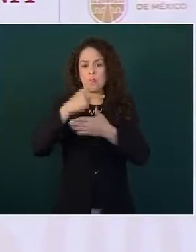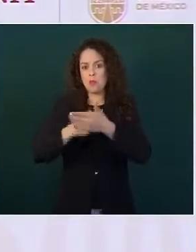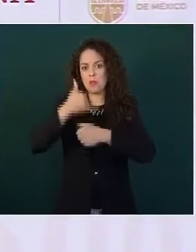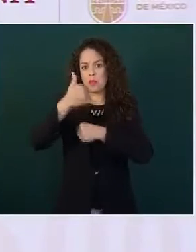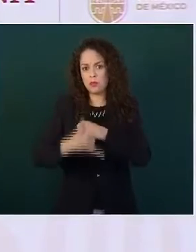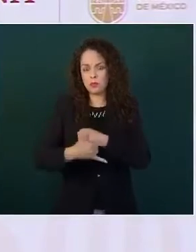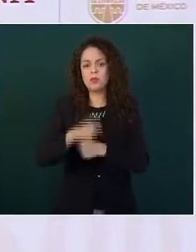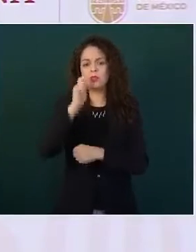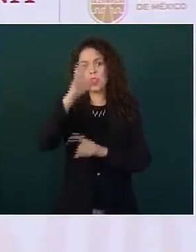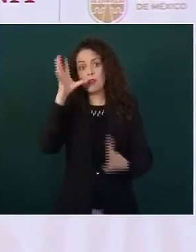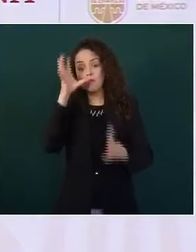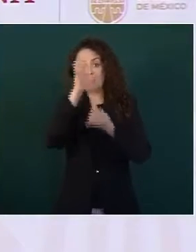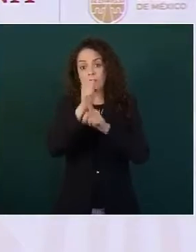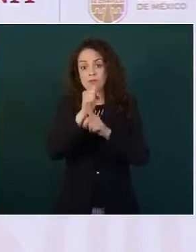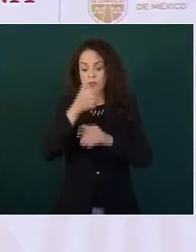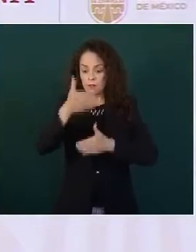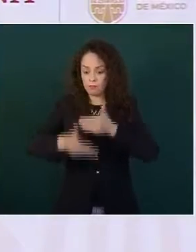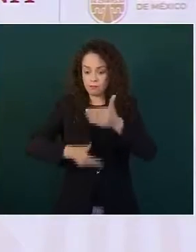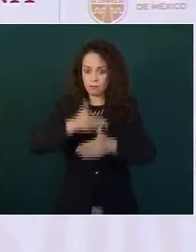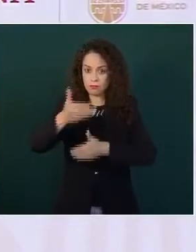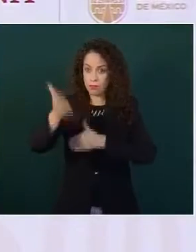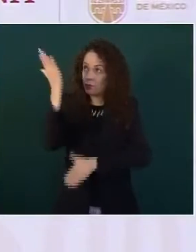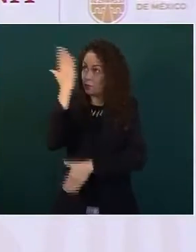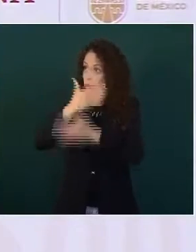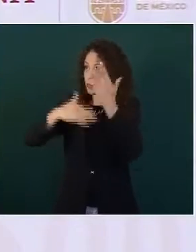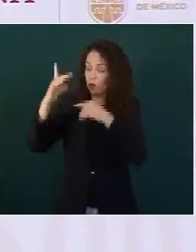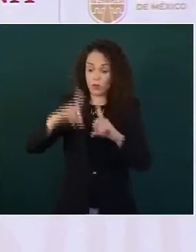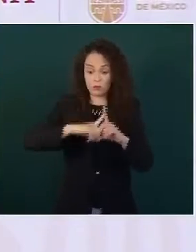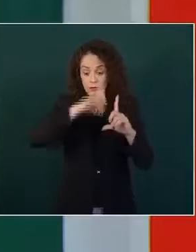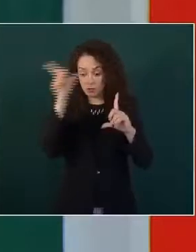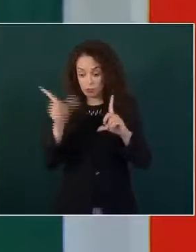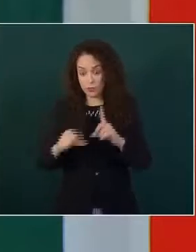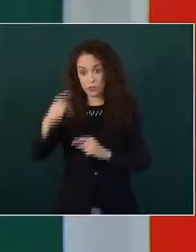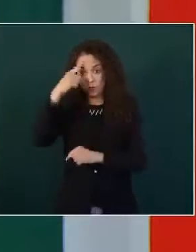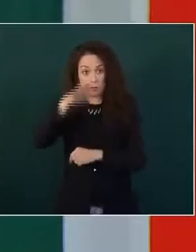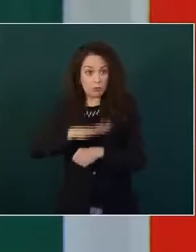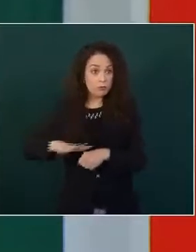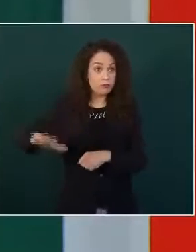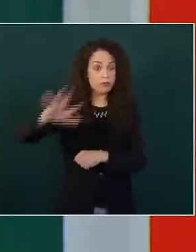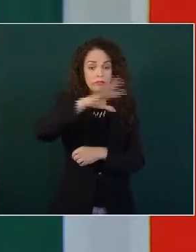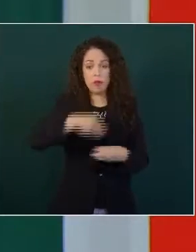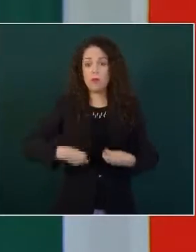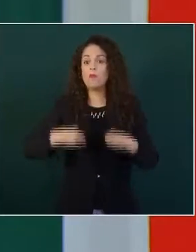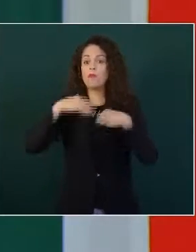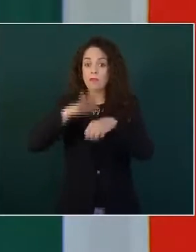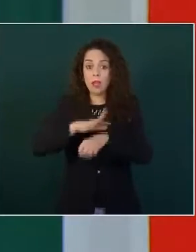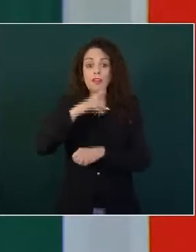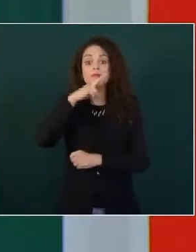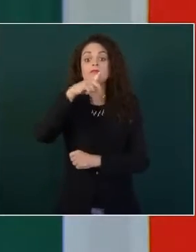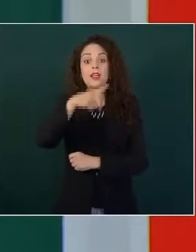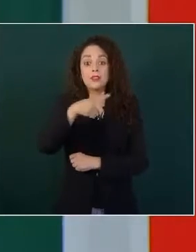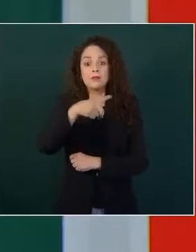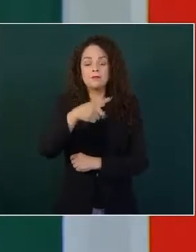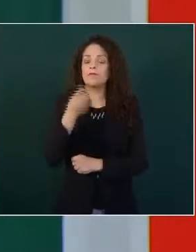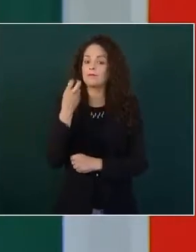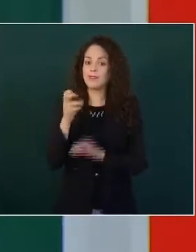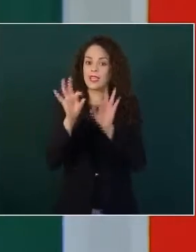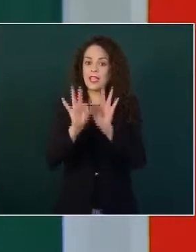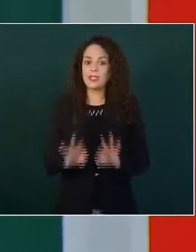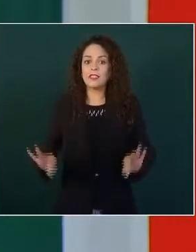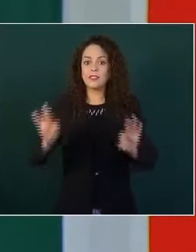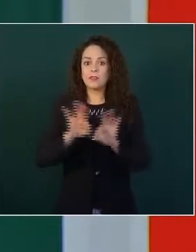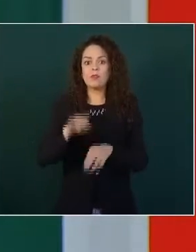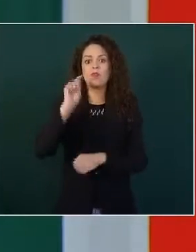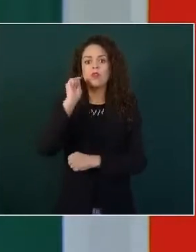propósito el progreso nacional y el bienestar del pueblo, en esto reside la importancia de la creación de